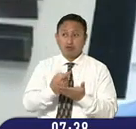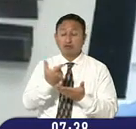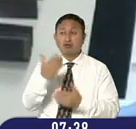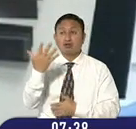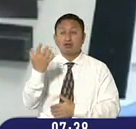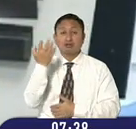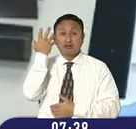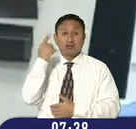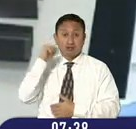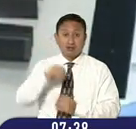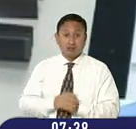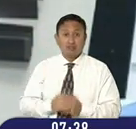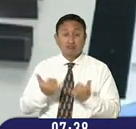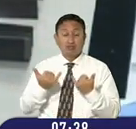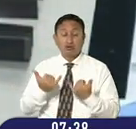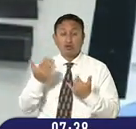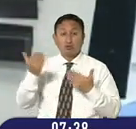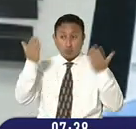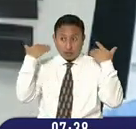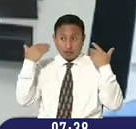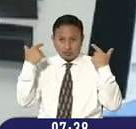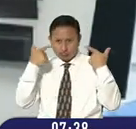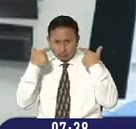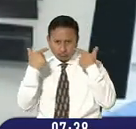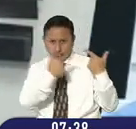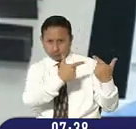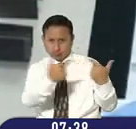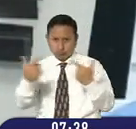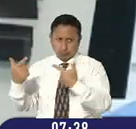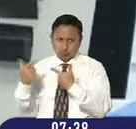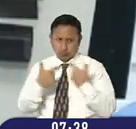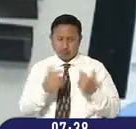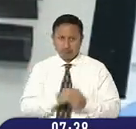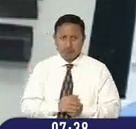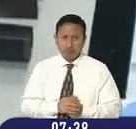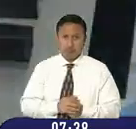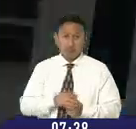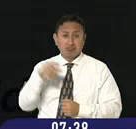un barrido en Guayaquil para ver si encontramos, si está presente.